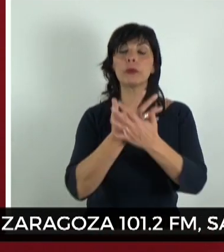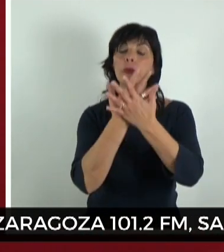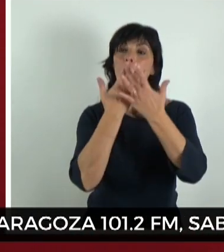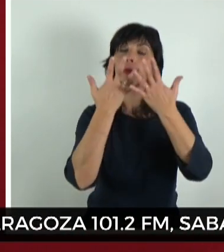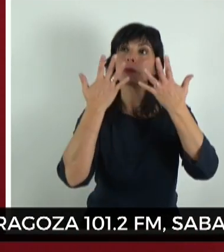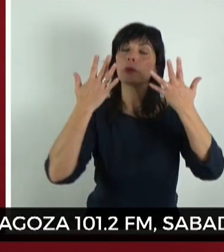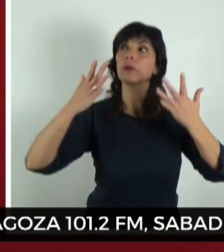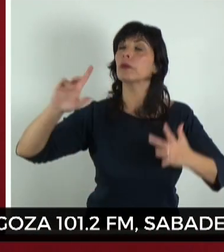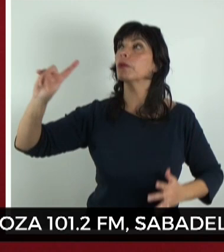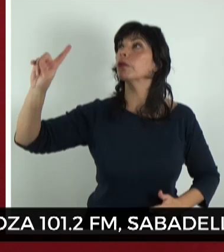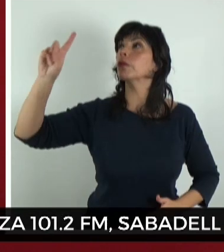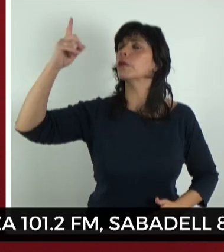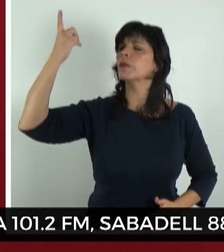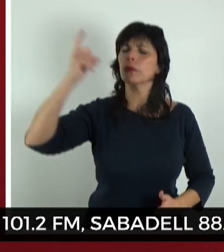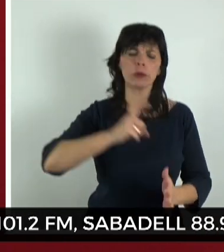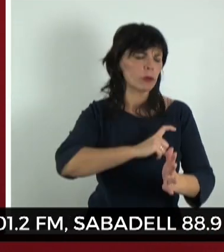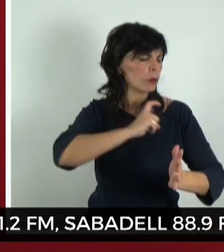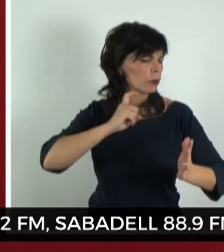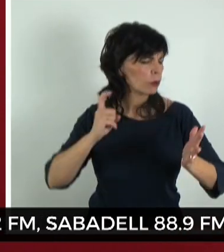la gloria completa de Dios,